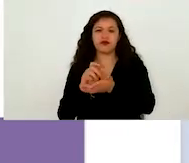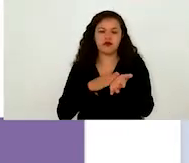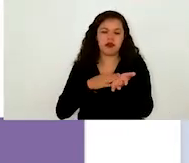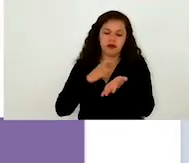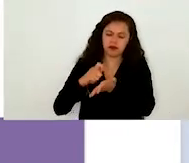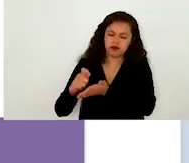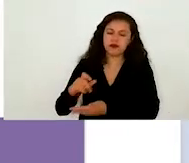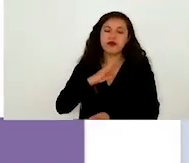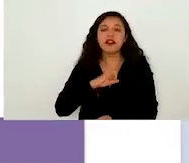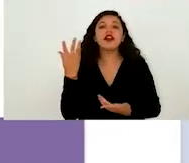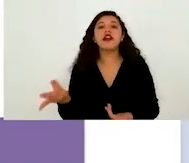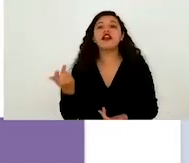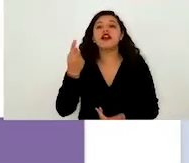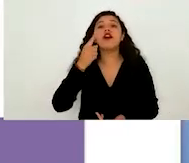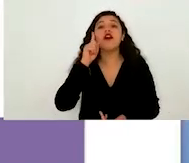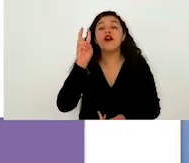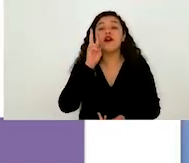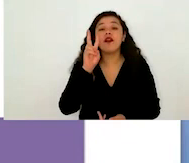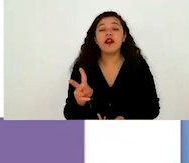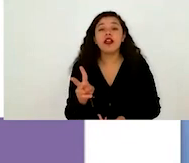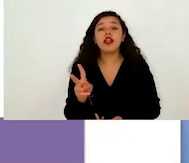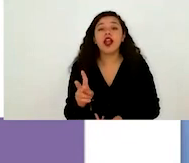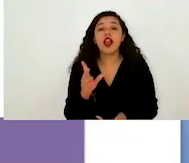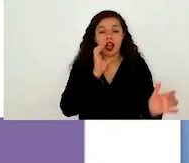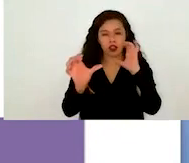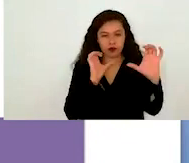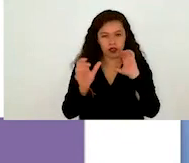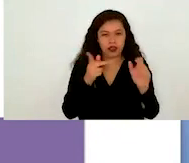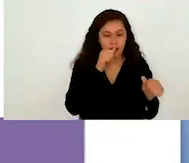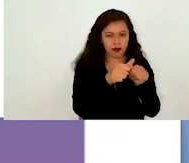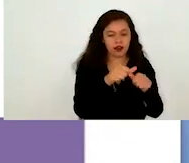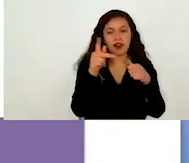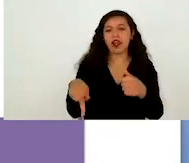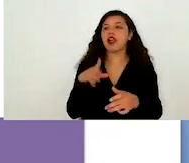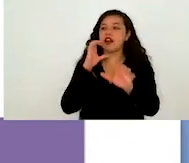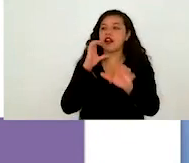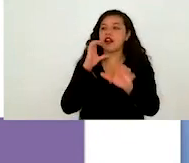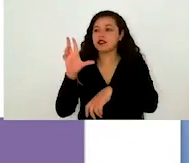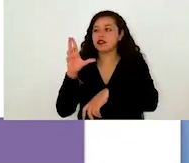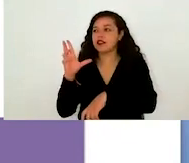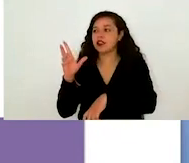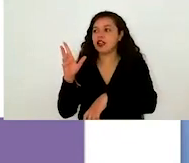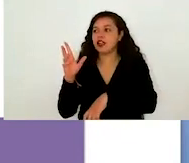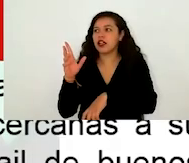donde observan dónde está la comunicación verbal y la comunicación no verbal